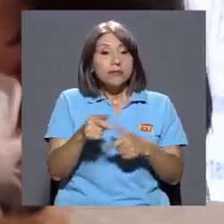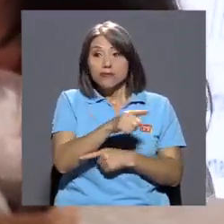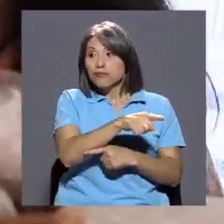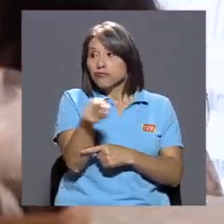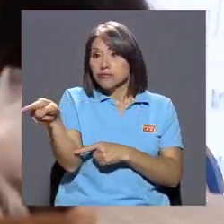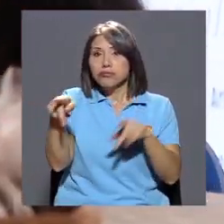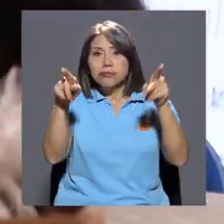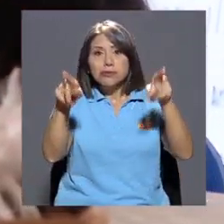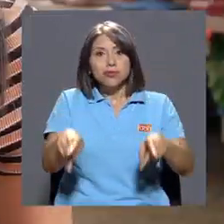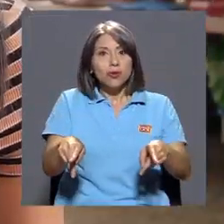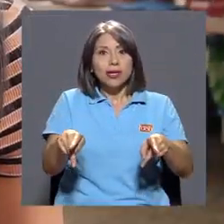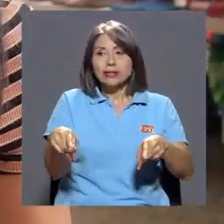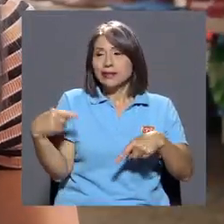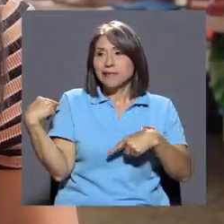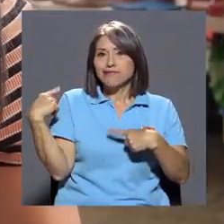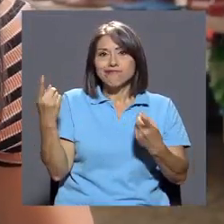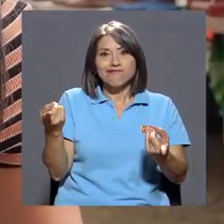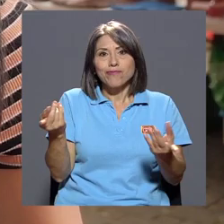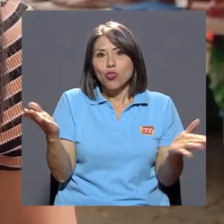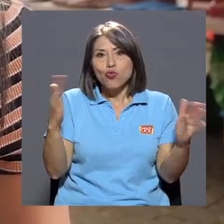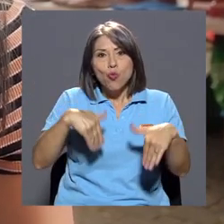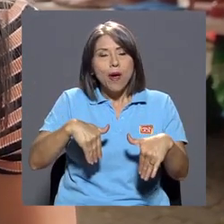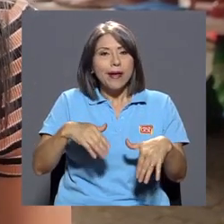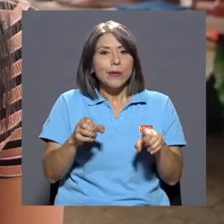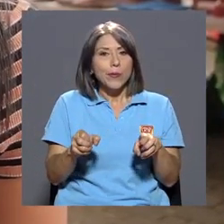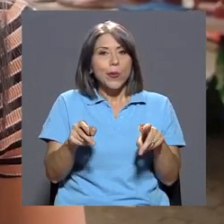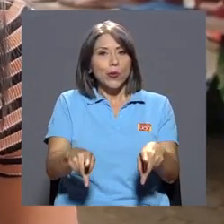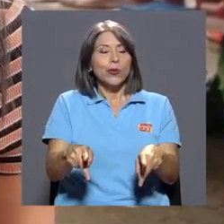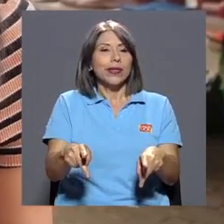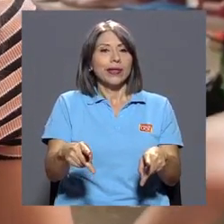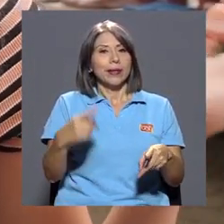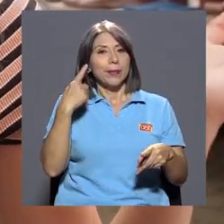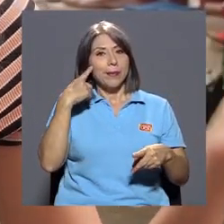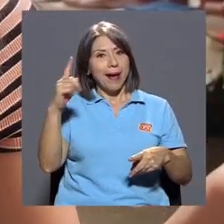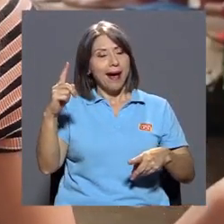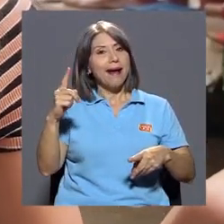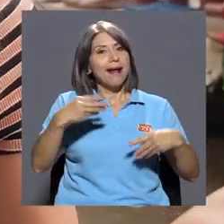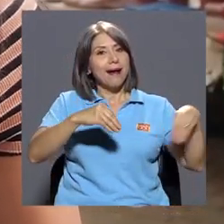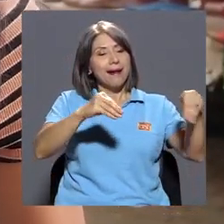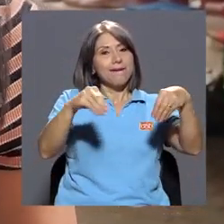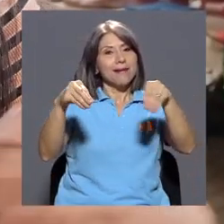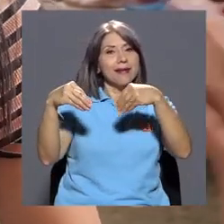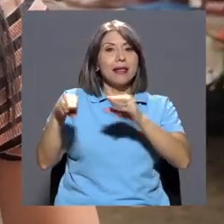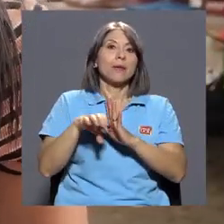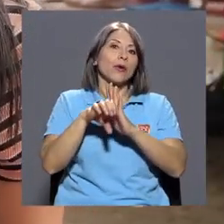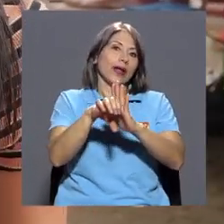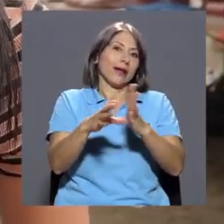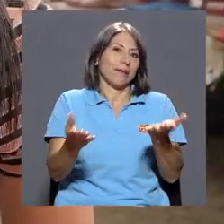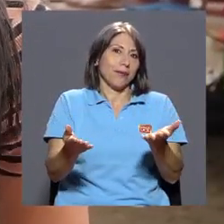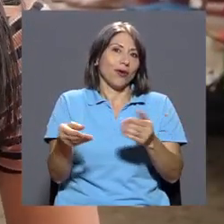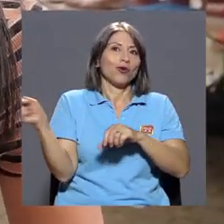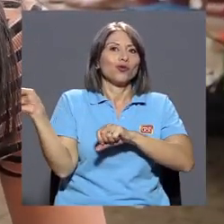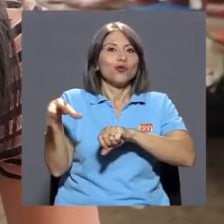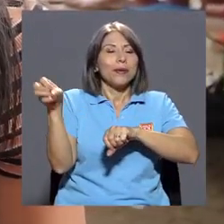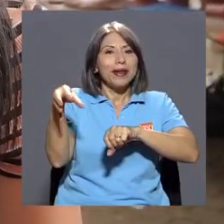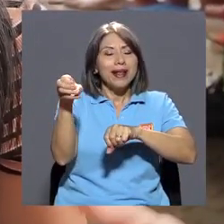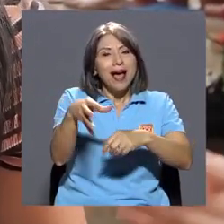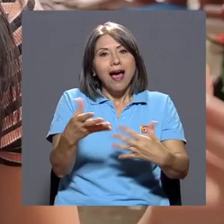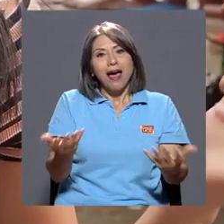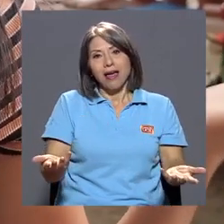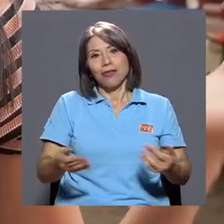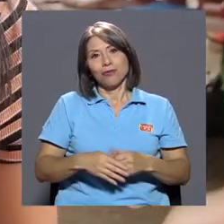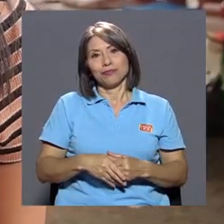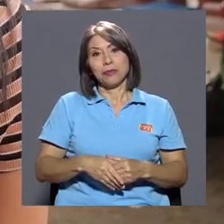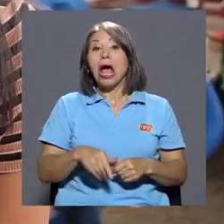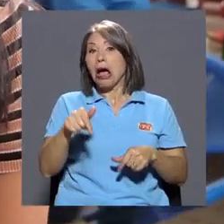mucho, porque es mucho más barato. Por ejemplo, estaba viendo el aceite de coco, acá es muchísimo más barato que comprarlo en línea o en algún supermercado que cuesta